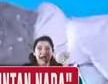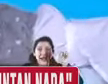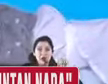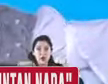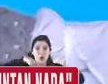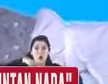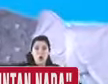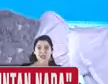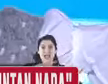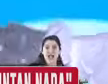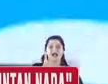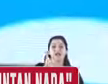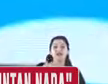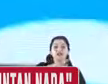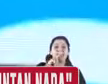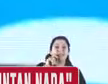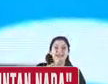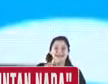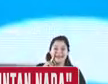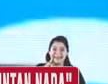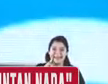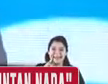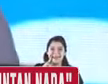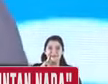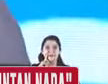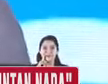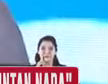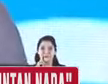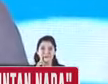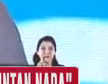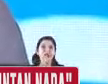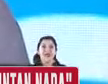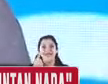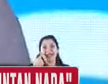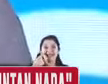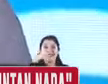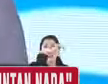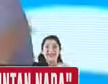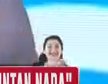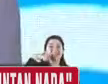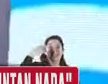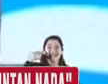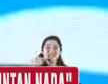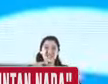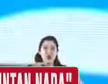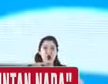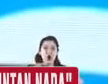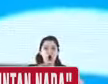acto de santi lee está el intendente del principado de san isidro